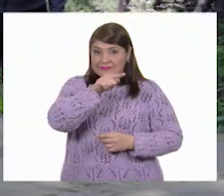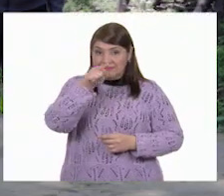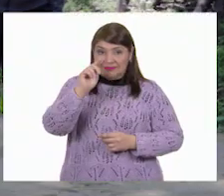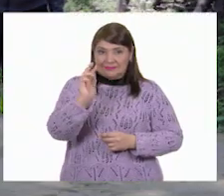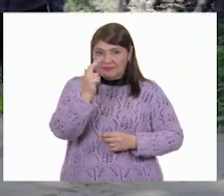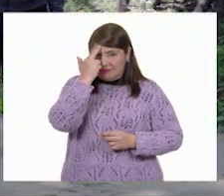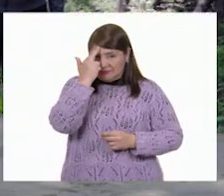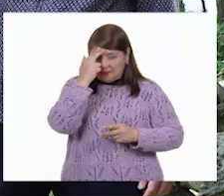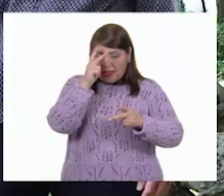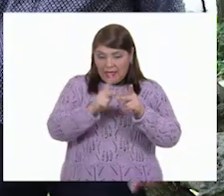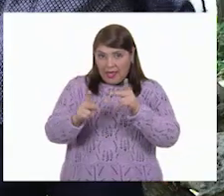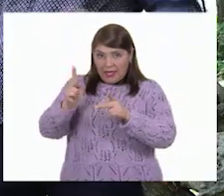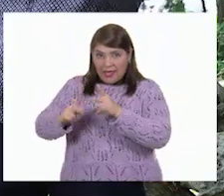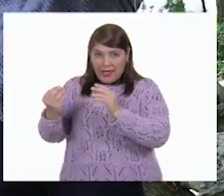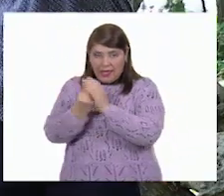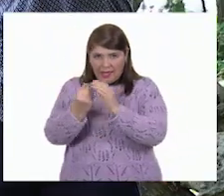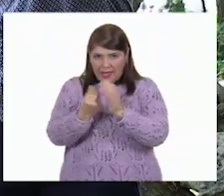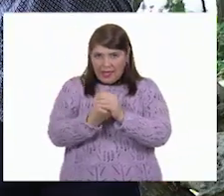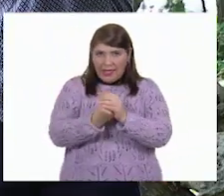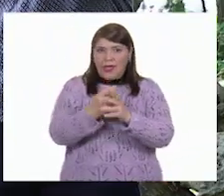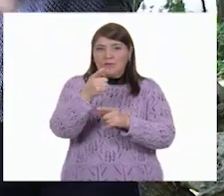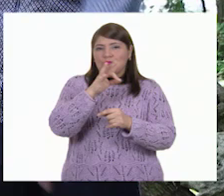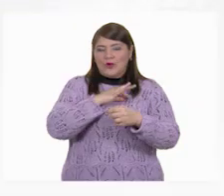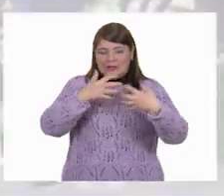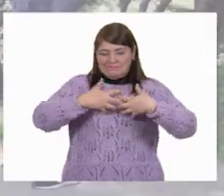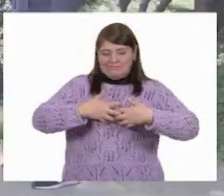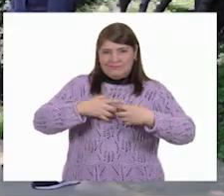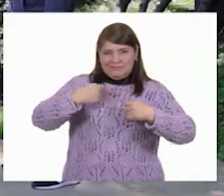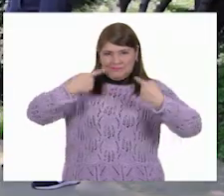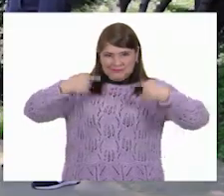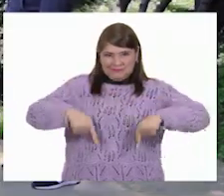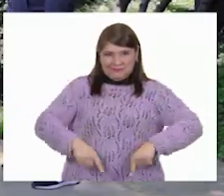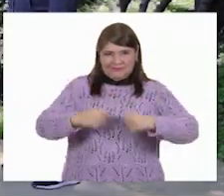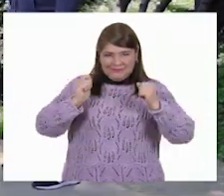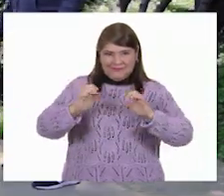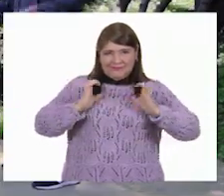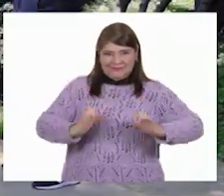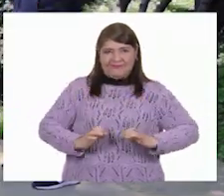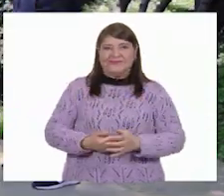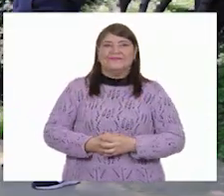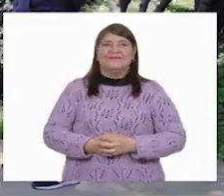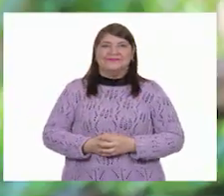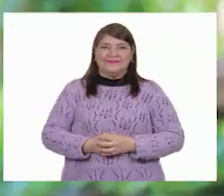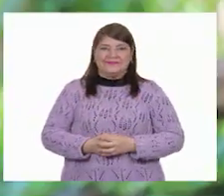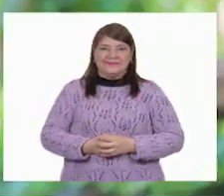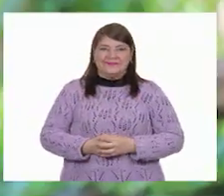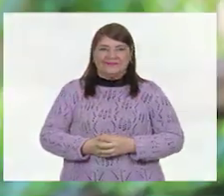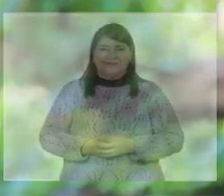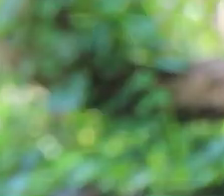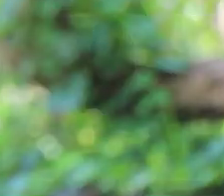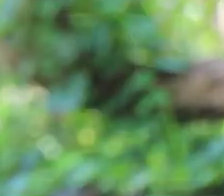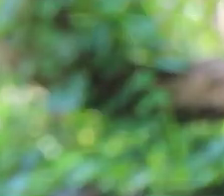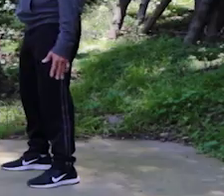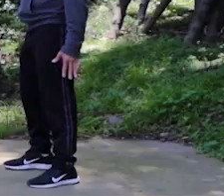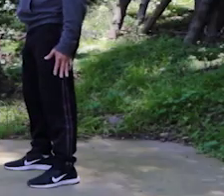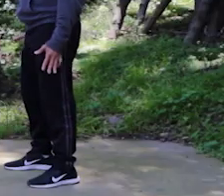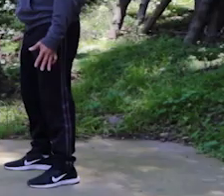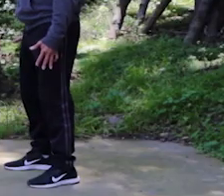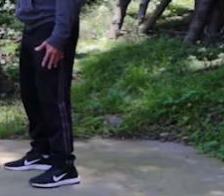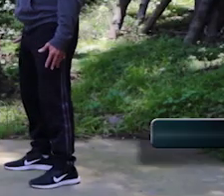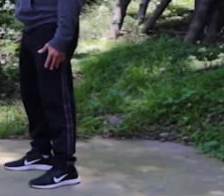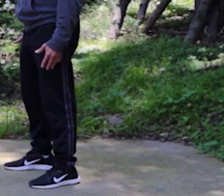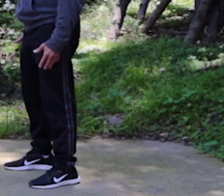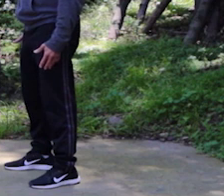Recuerda, entre clase y clase, activa tu cuerpo. En esta ocasión vamos a trabajar el tríceps. Vamos a